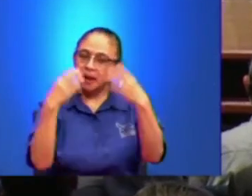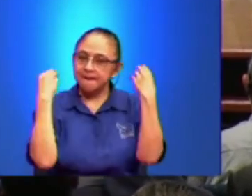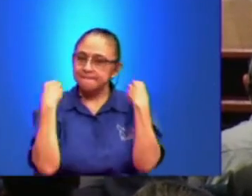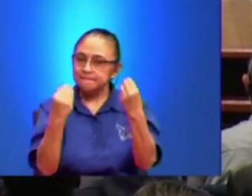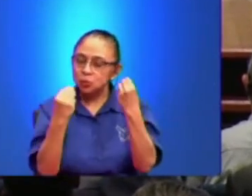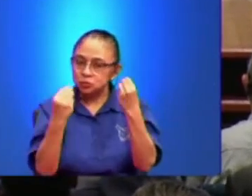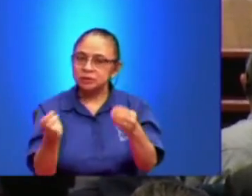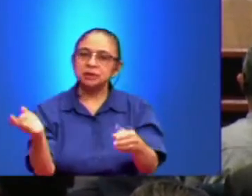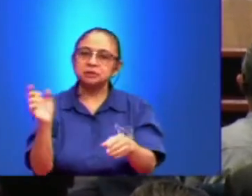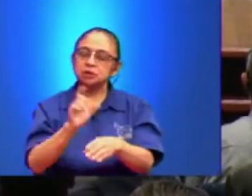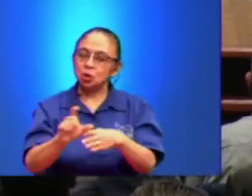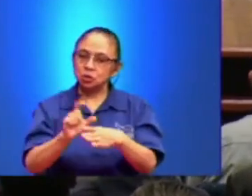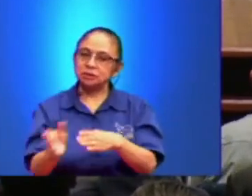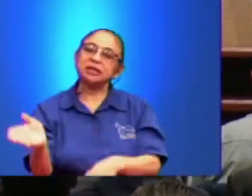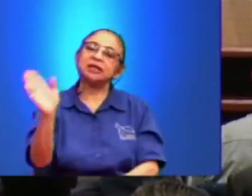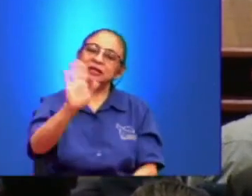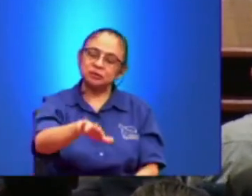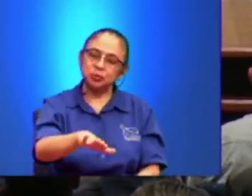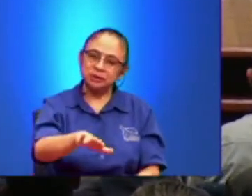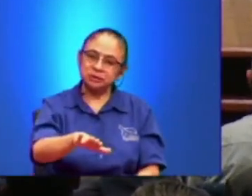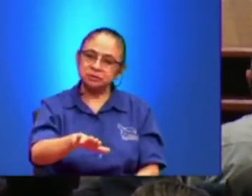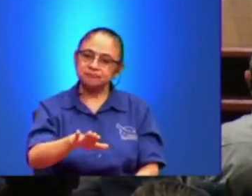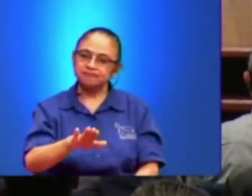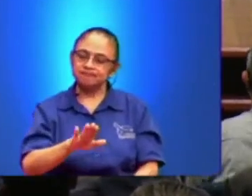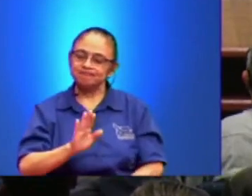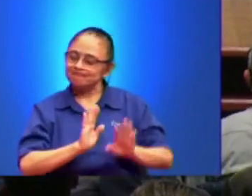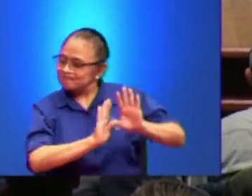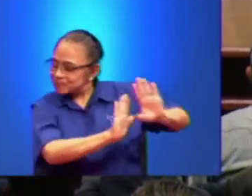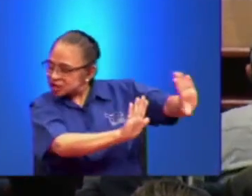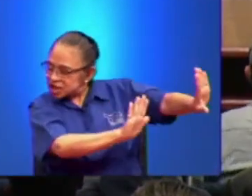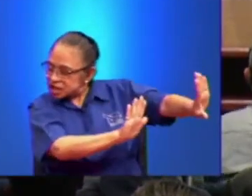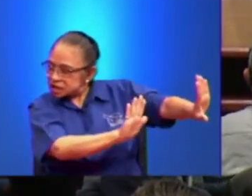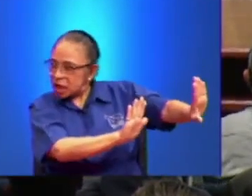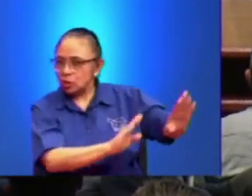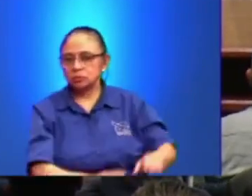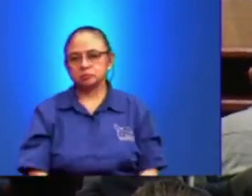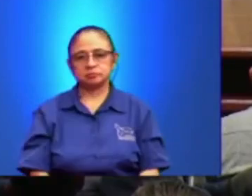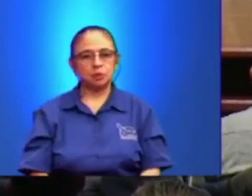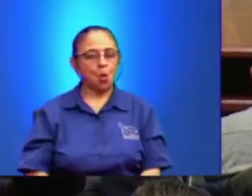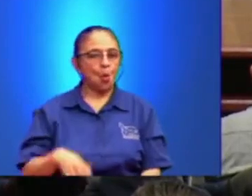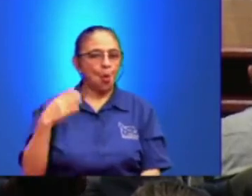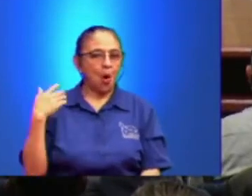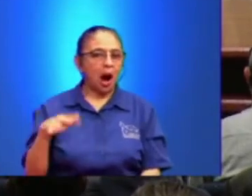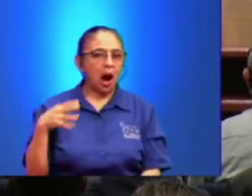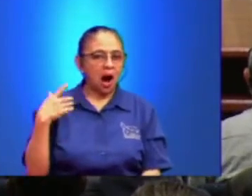y después de parecer ser rechazado ala